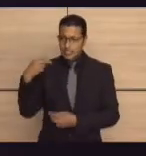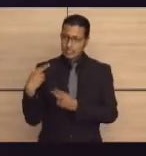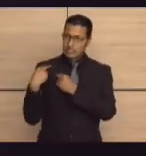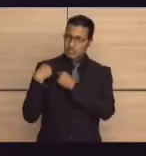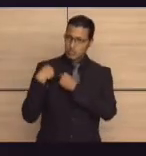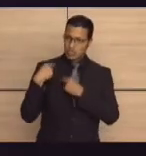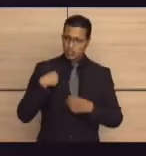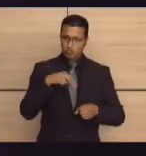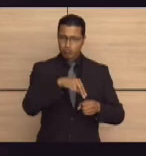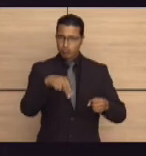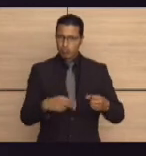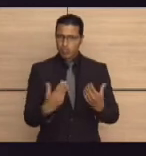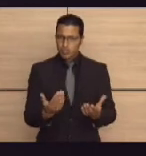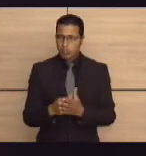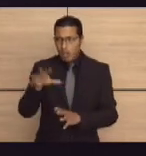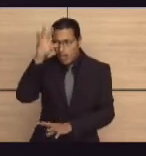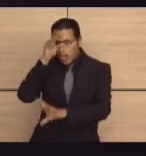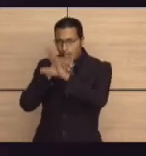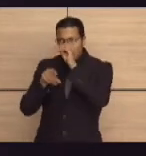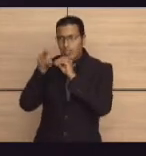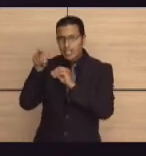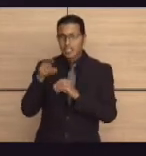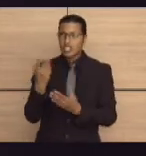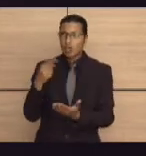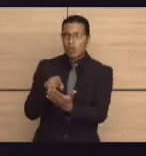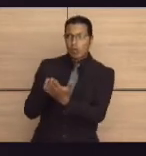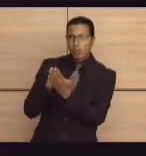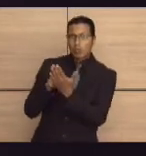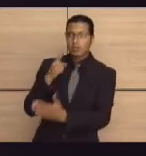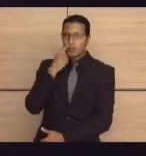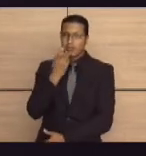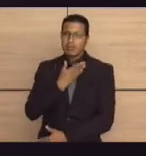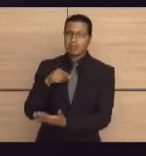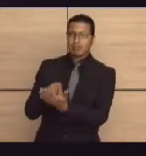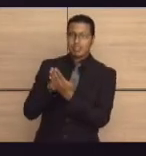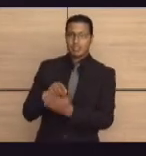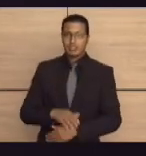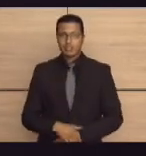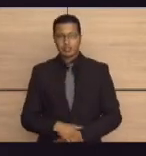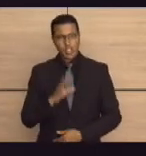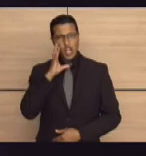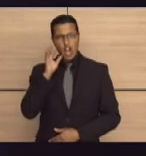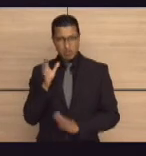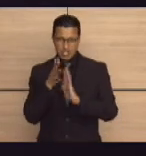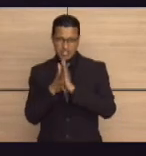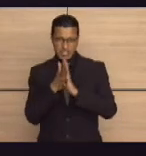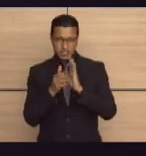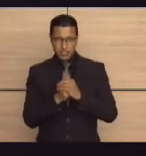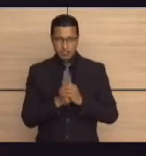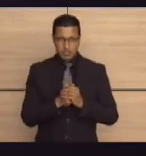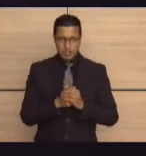como ciudadanos y se aprende por ejemplo. Como decía el buen Héctor Abad Gómez, quiere que su hijo sea